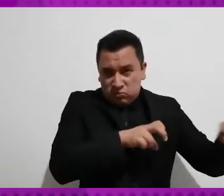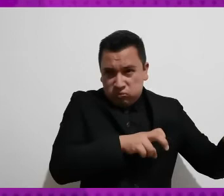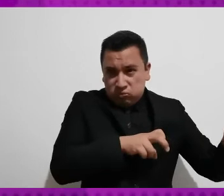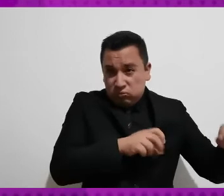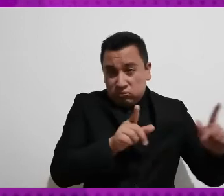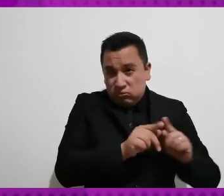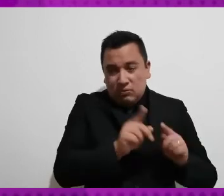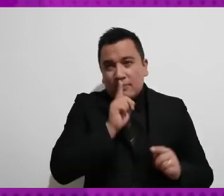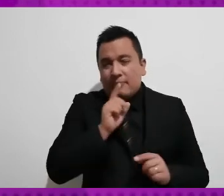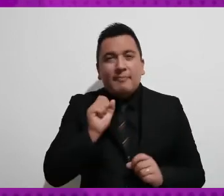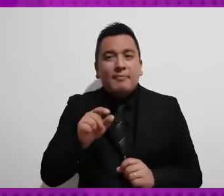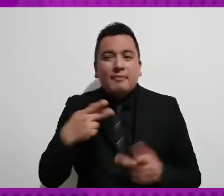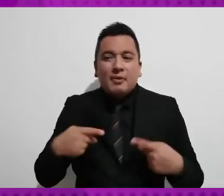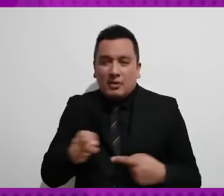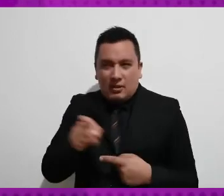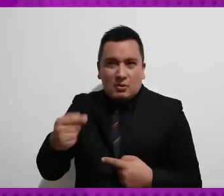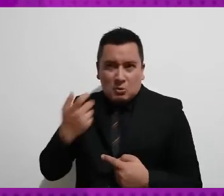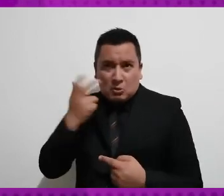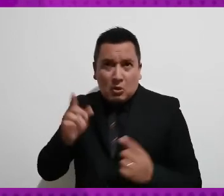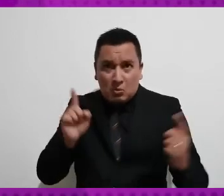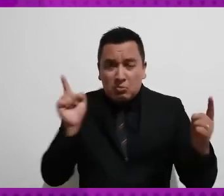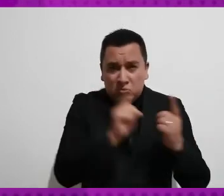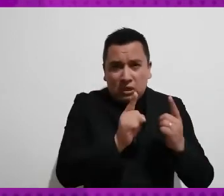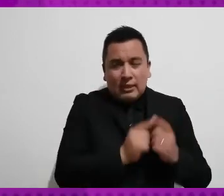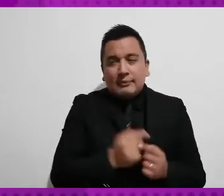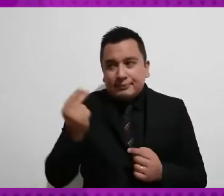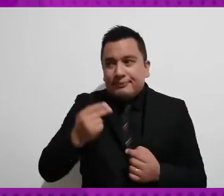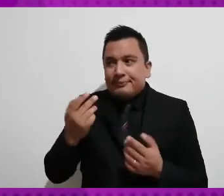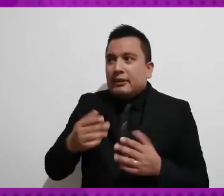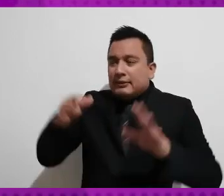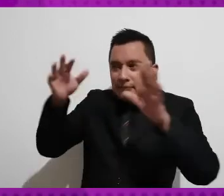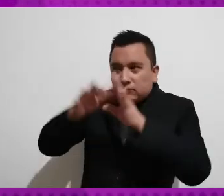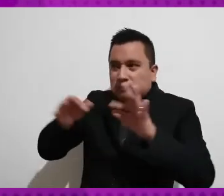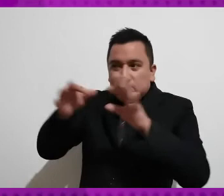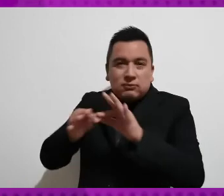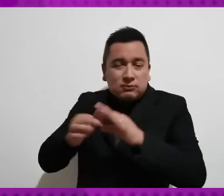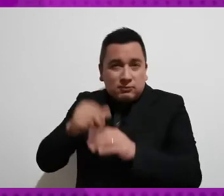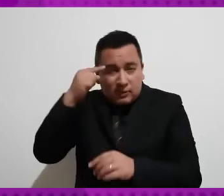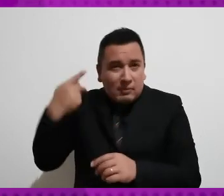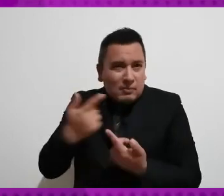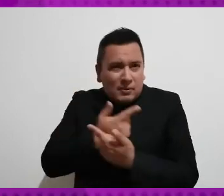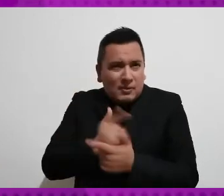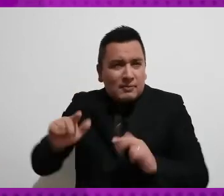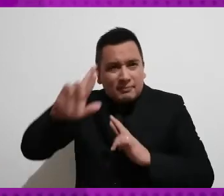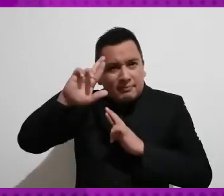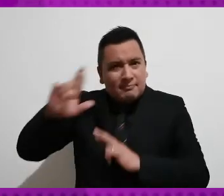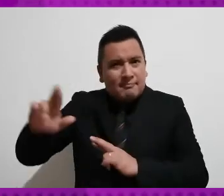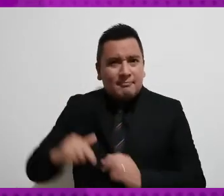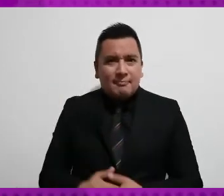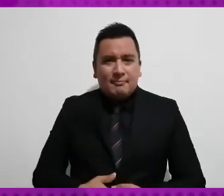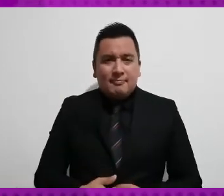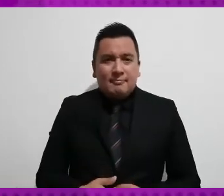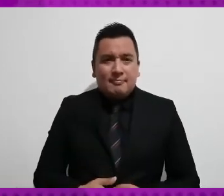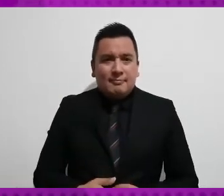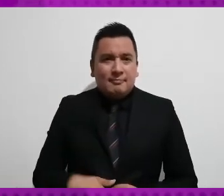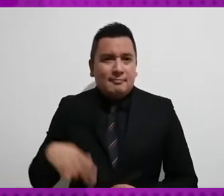a los electores garantizando este derecho de emitir su voto en completa libertad y respeto a su dignidad y